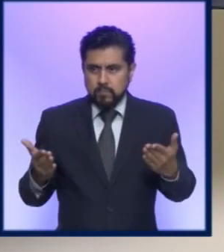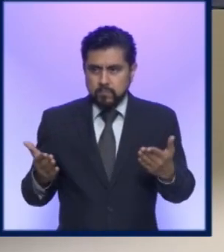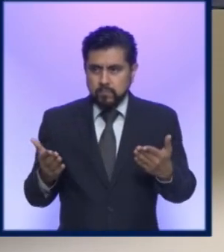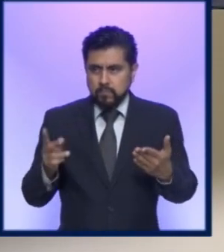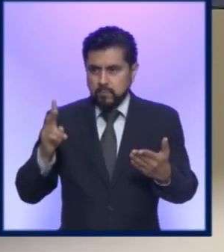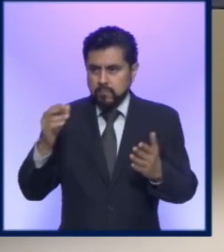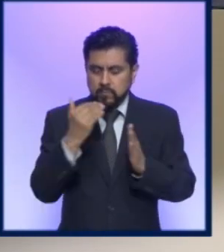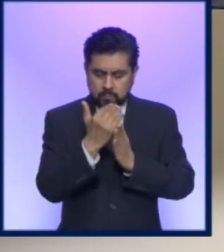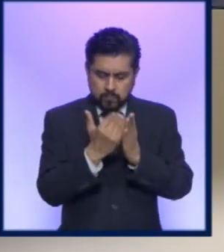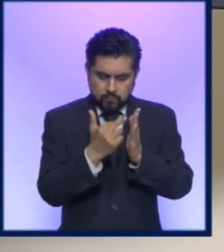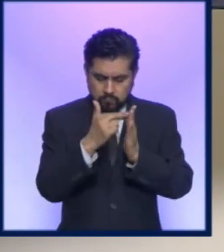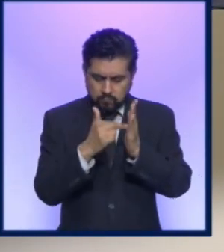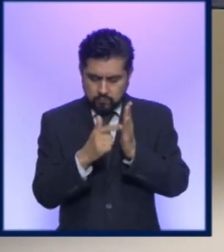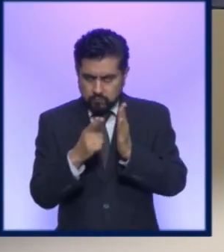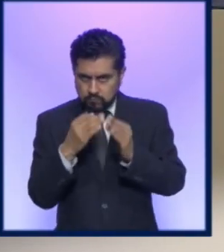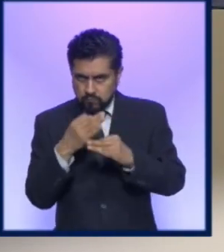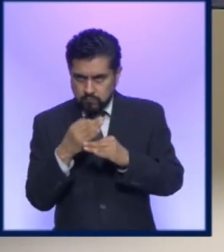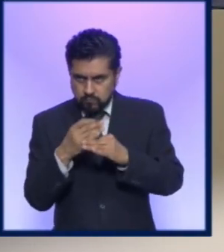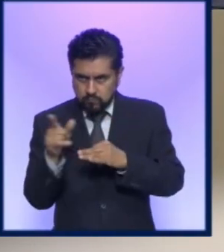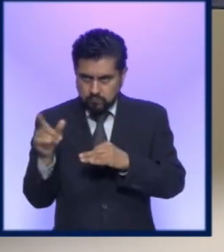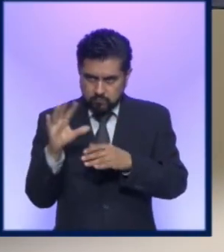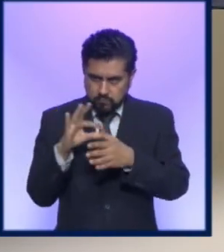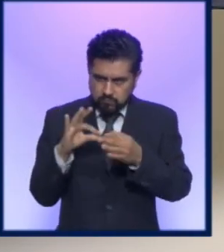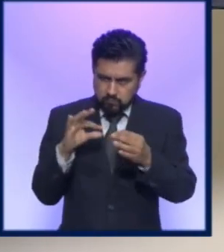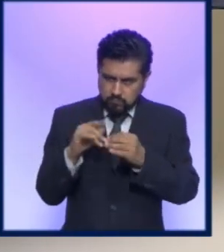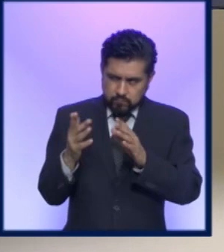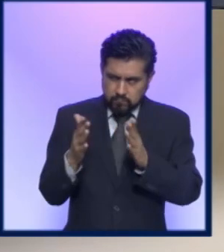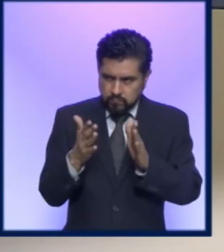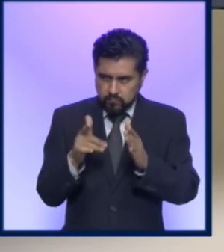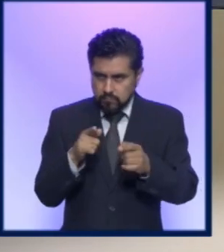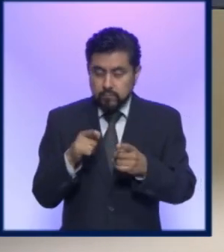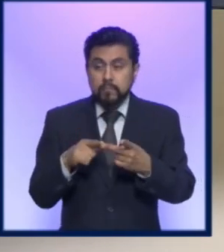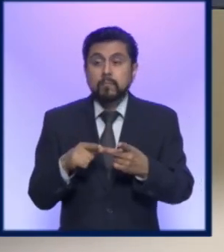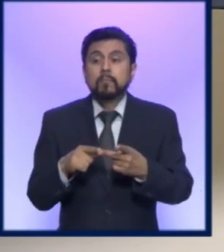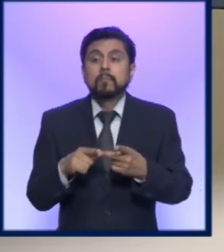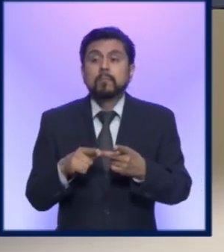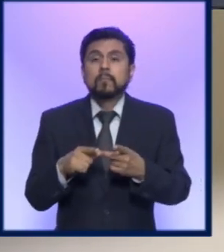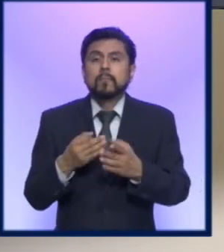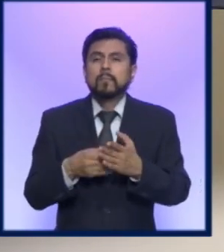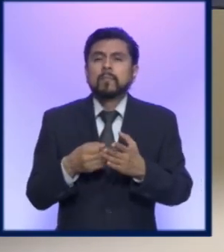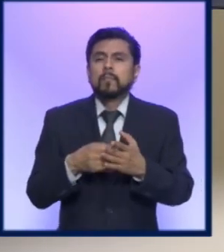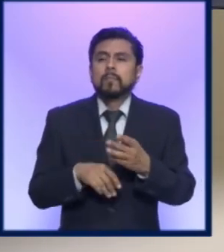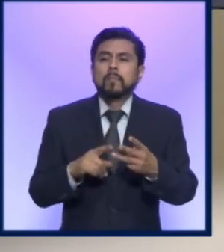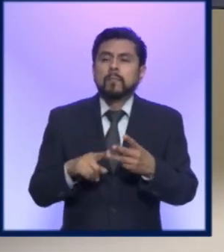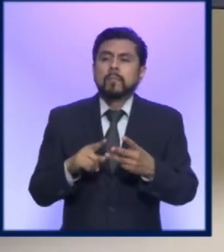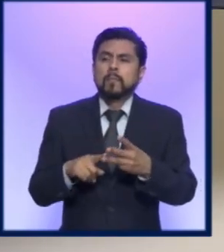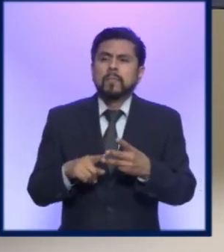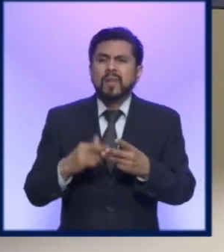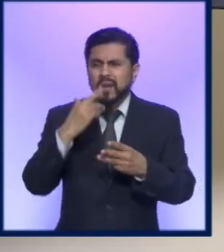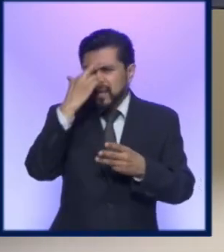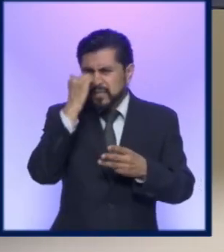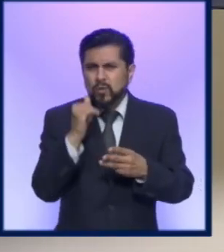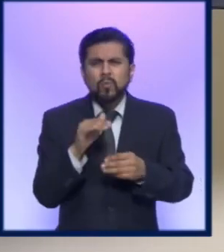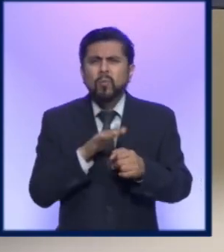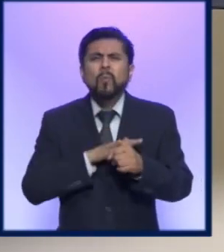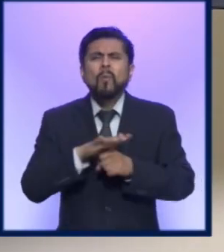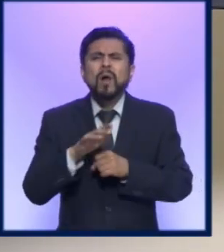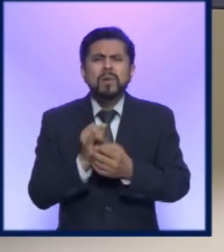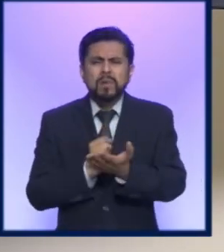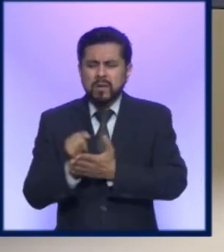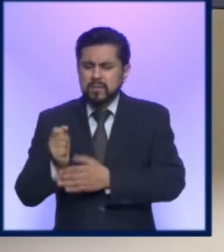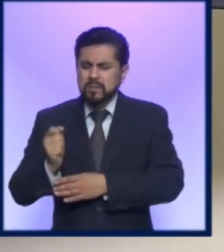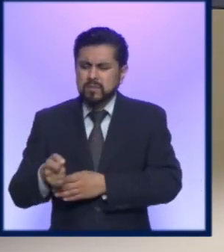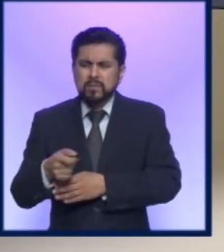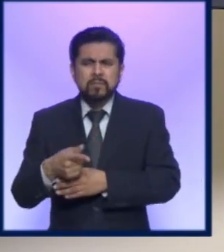criterio jurídico es lo que estamos también ya delineando y nos faltaría la justificación Ahí vamos a